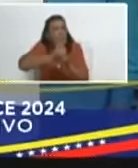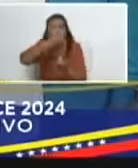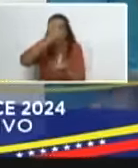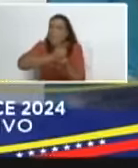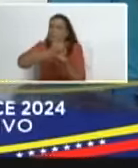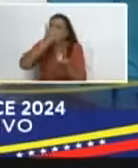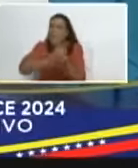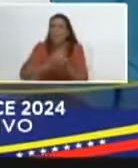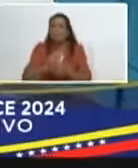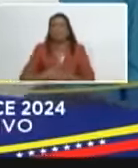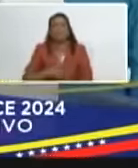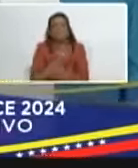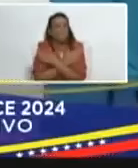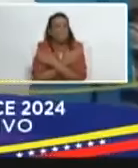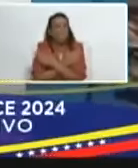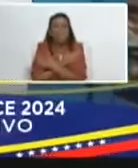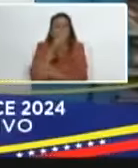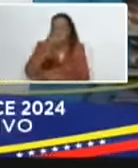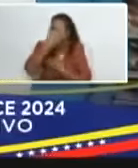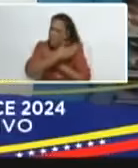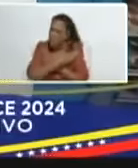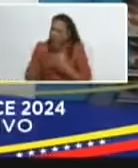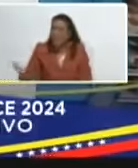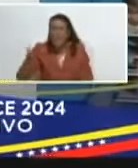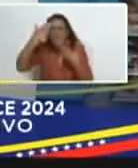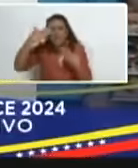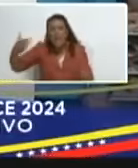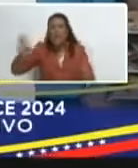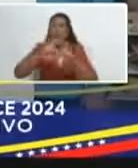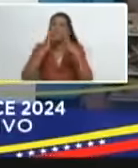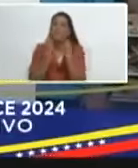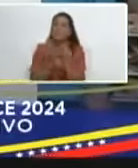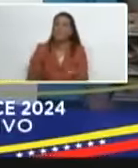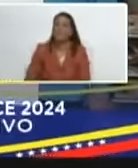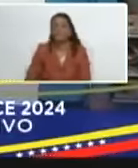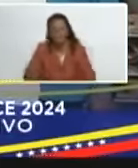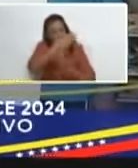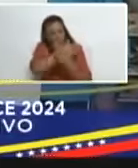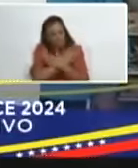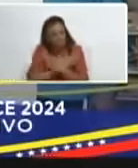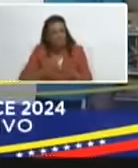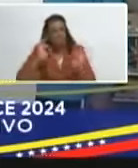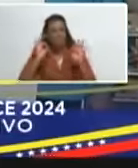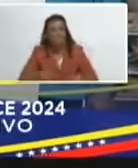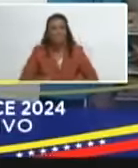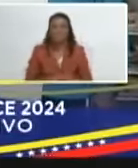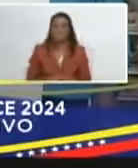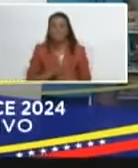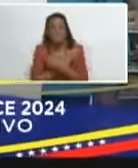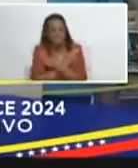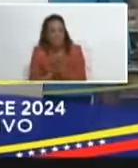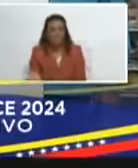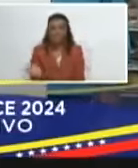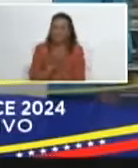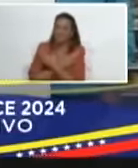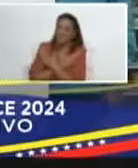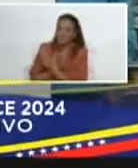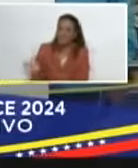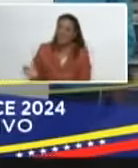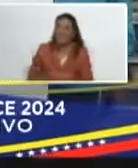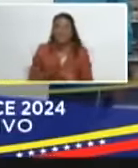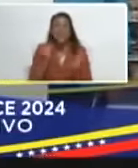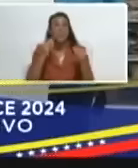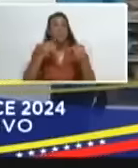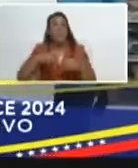Muy obrigado, Juan. Siempre a la orden. Saludo a familia. Seguro. Obrigado, vosé. Vosé sigue trabajando